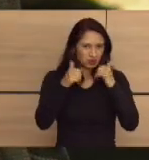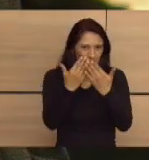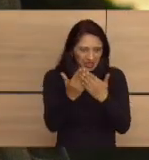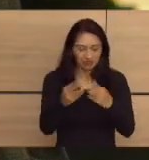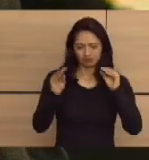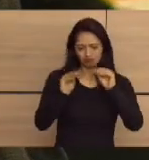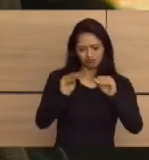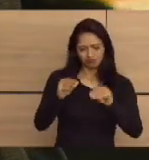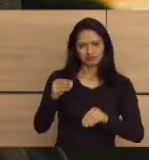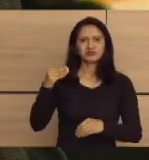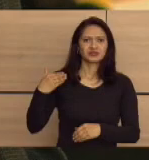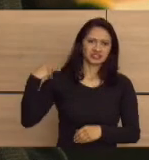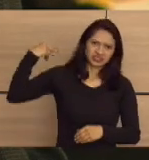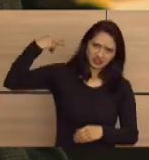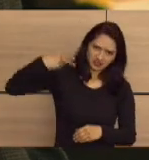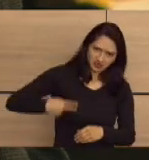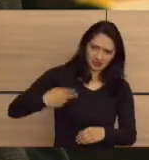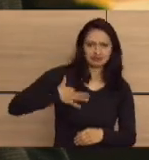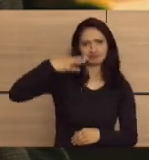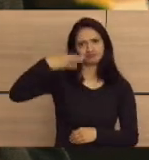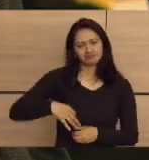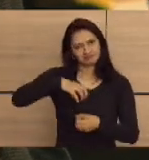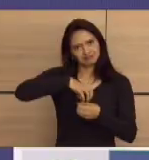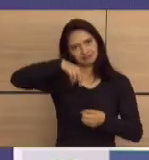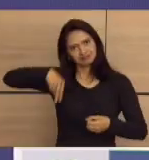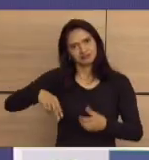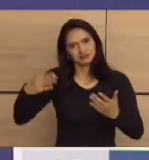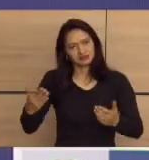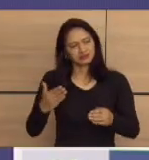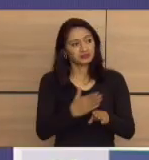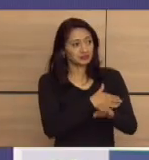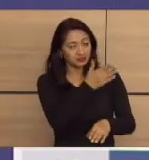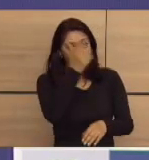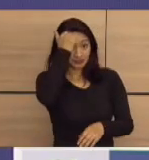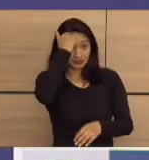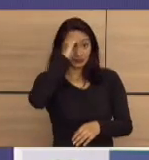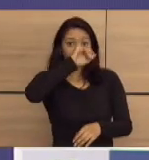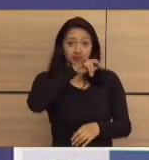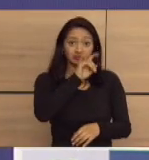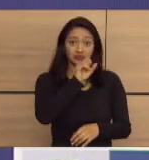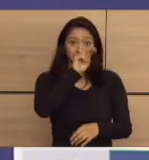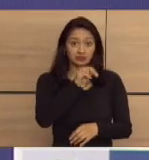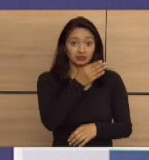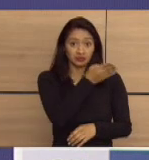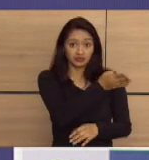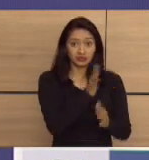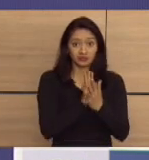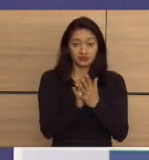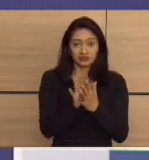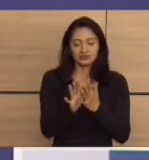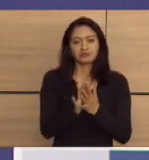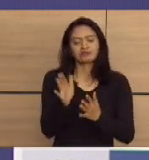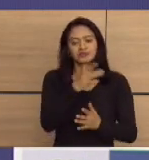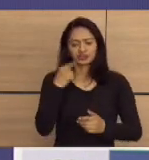de la historia, la ética y la ciudadanía. Cuando íbamos al profesor, al maestro Juan, pues vuelve y pone sobre la mesa el gran